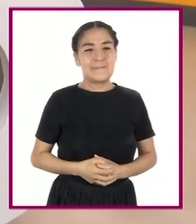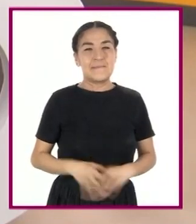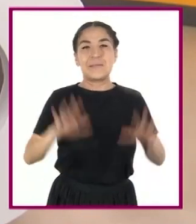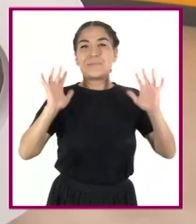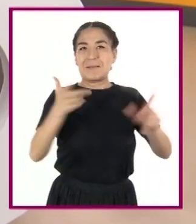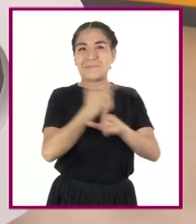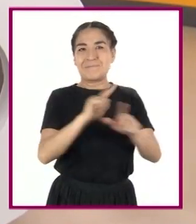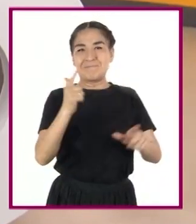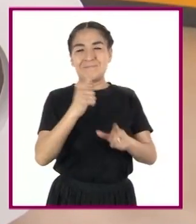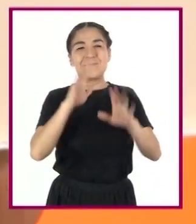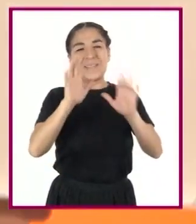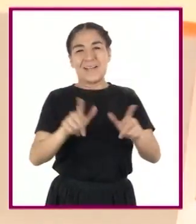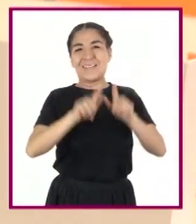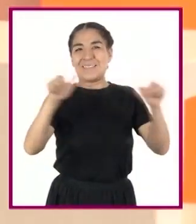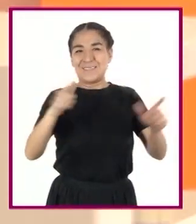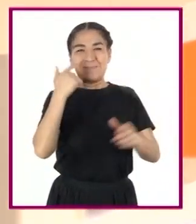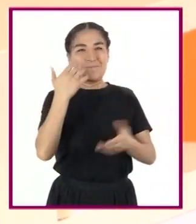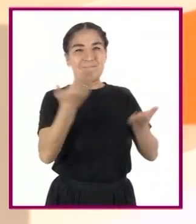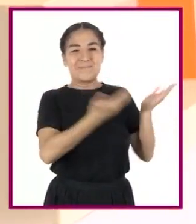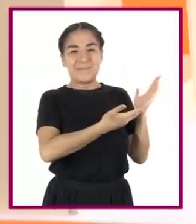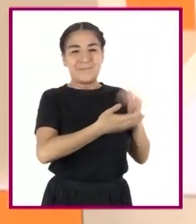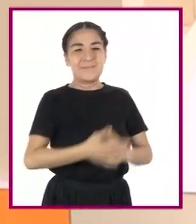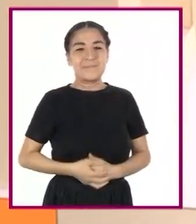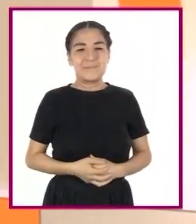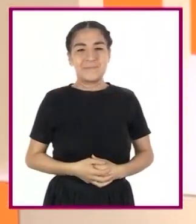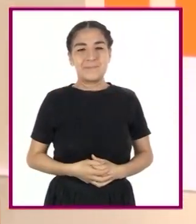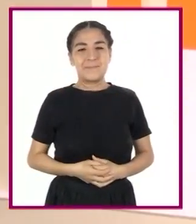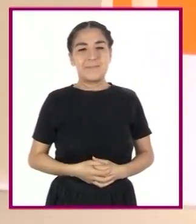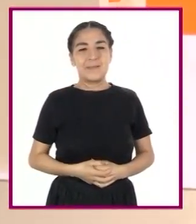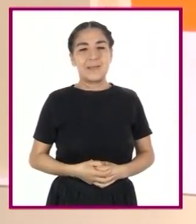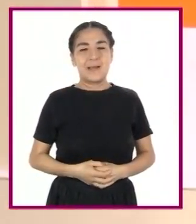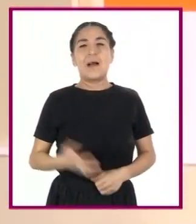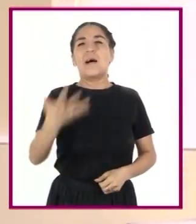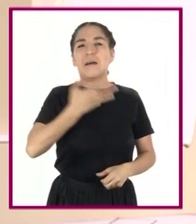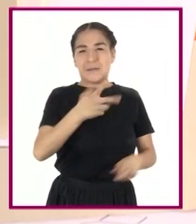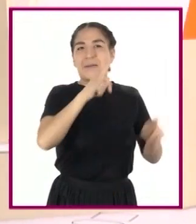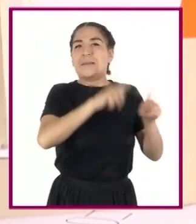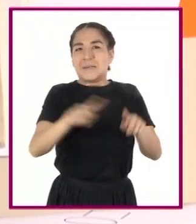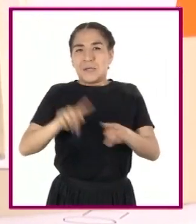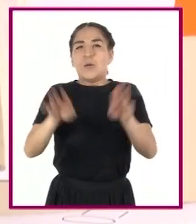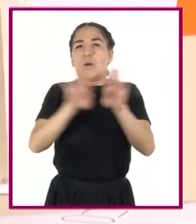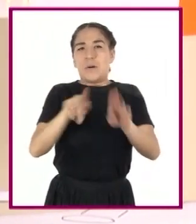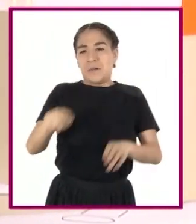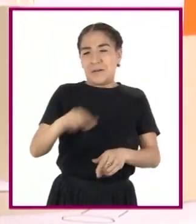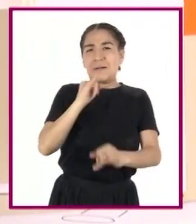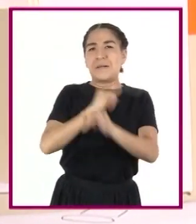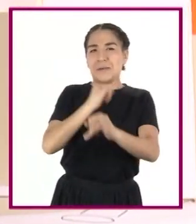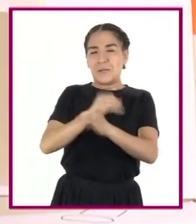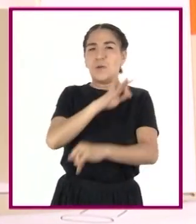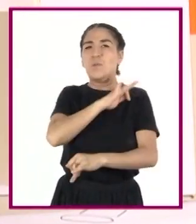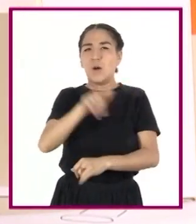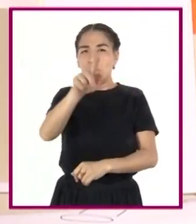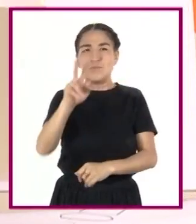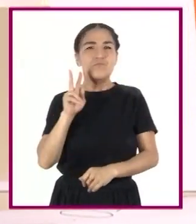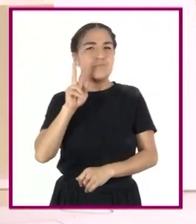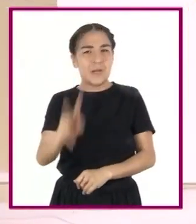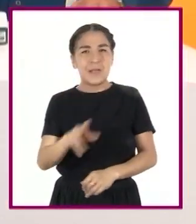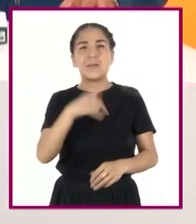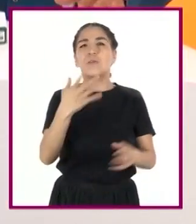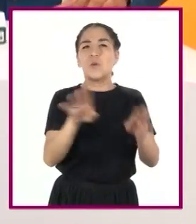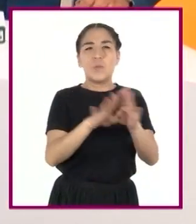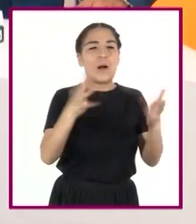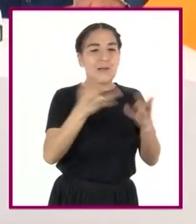Y listo, ya está nuestra maqueta. Existen muchos tutoriales en internet para lograr acabados